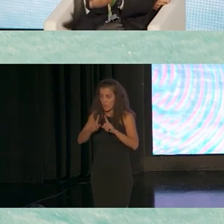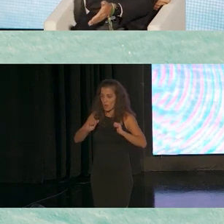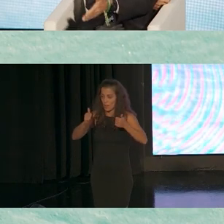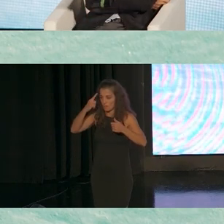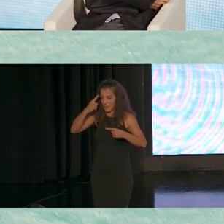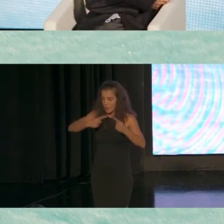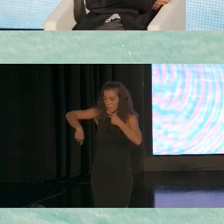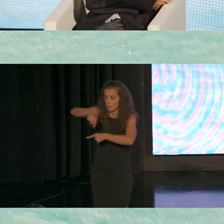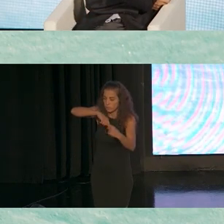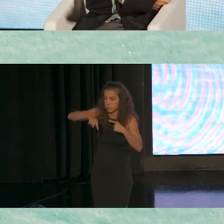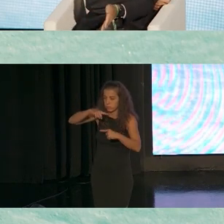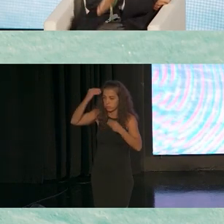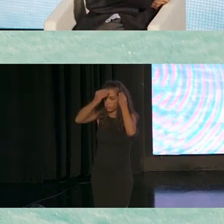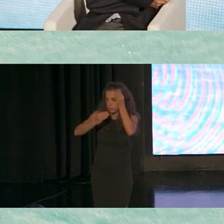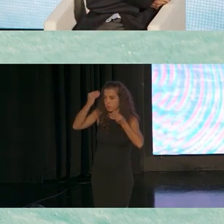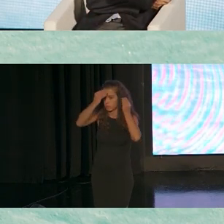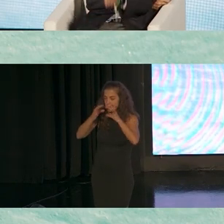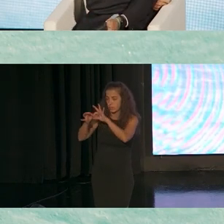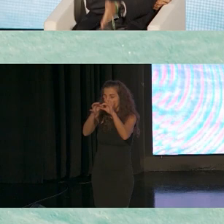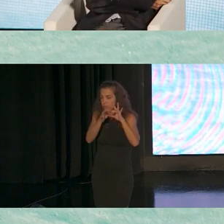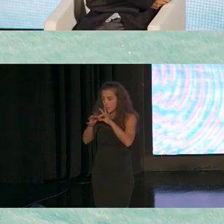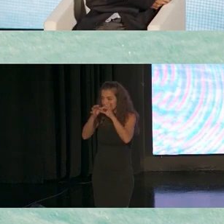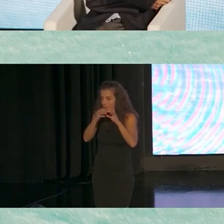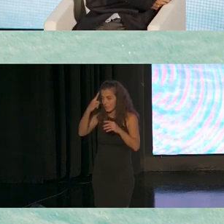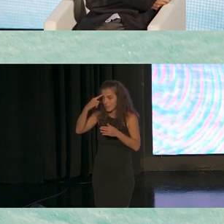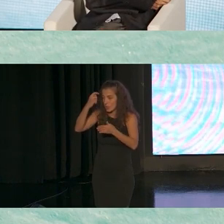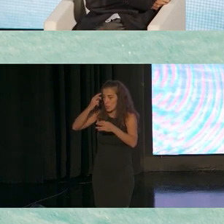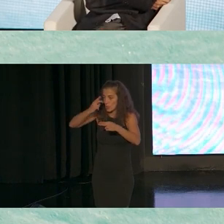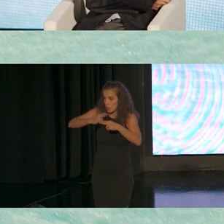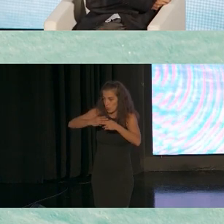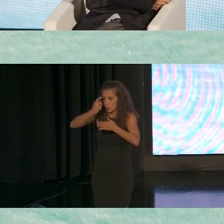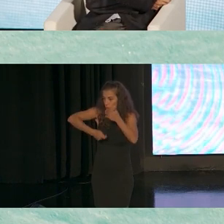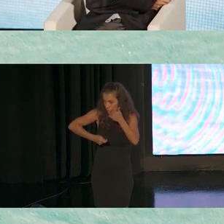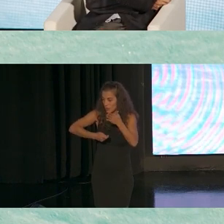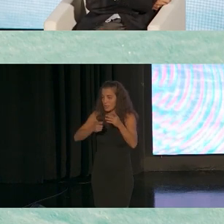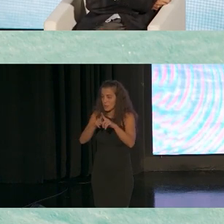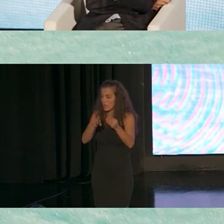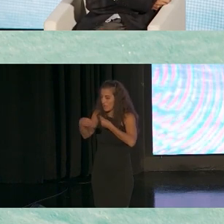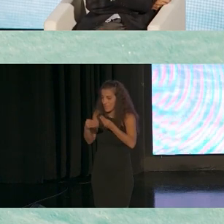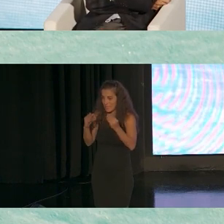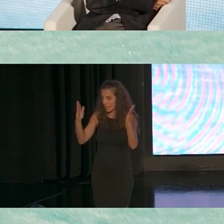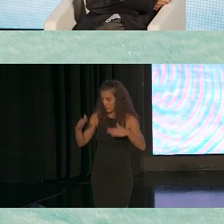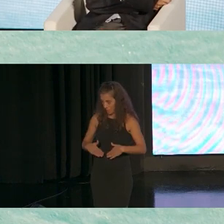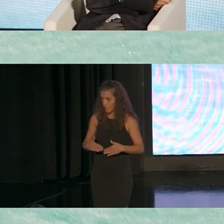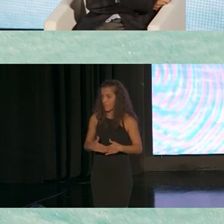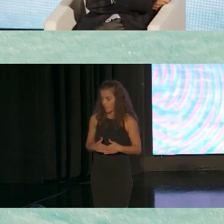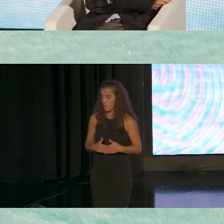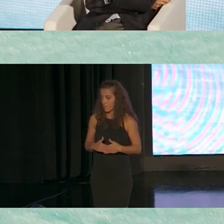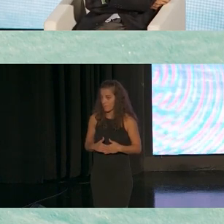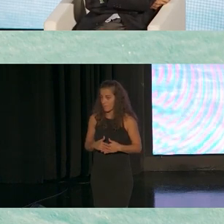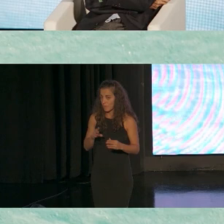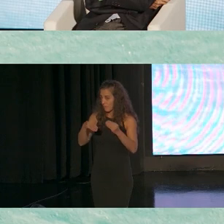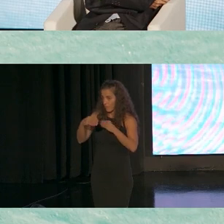muy rígida en sus pensamientos en sus criterios y y no es nada nada flexible nada